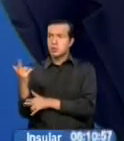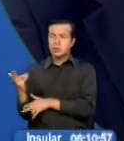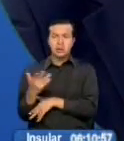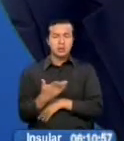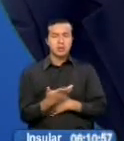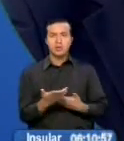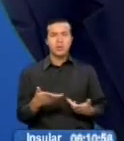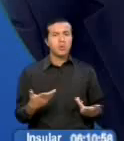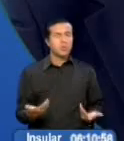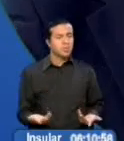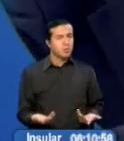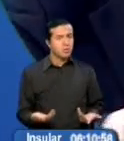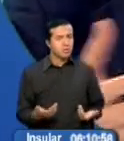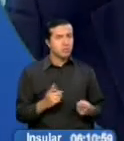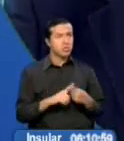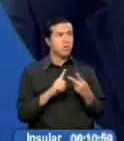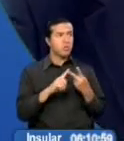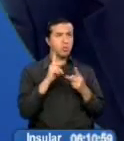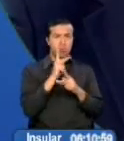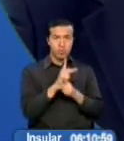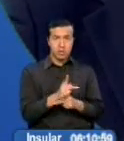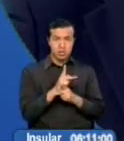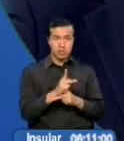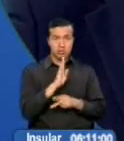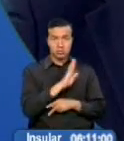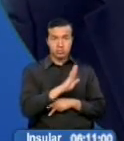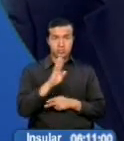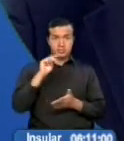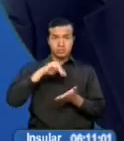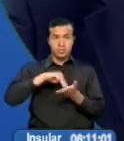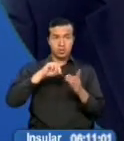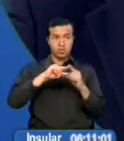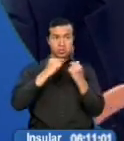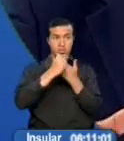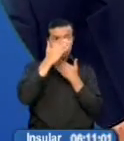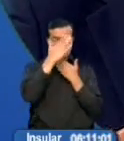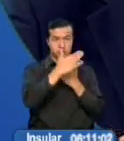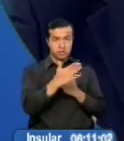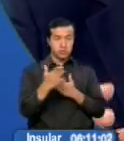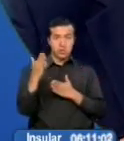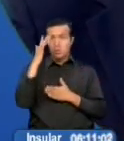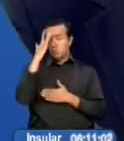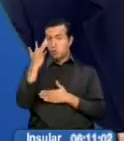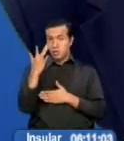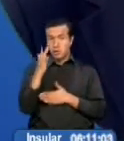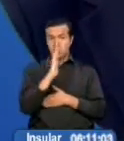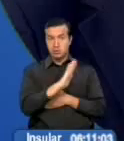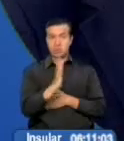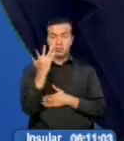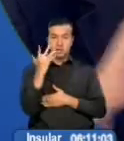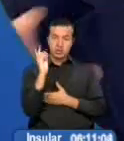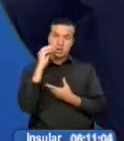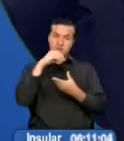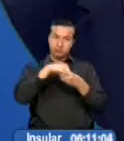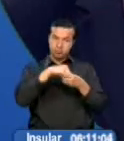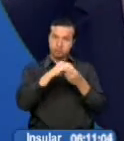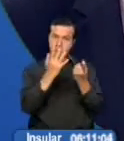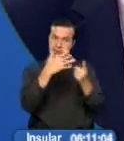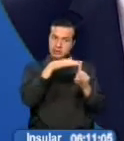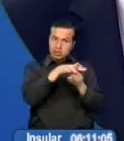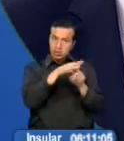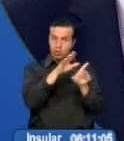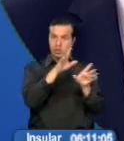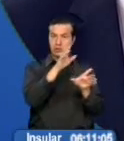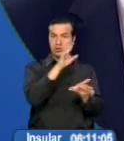y la protección de los miembros de la guerrilla a efectos de poder ya insertarse en la